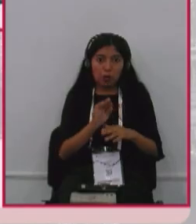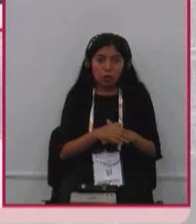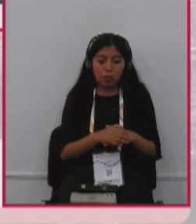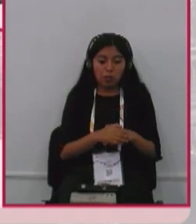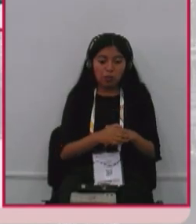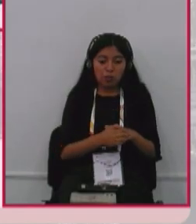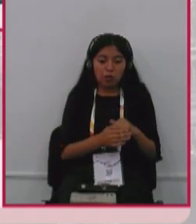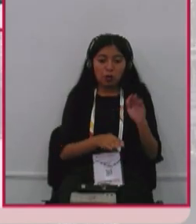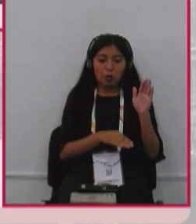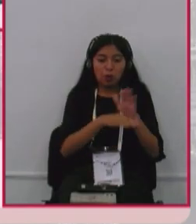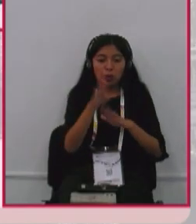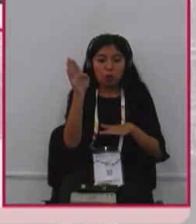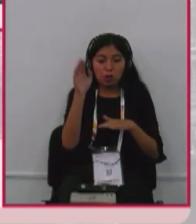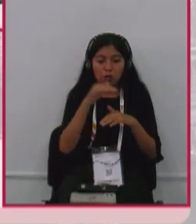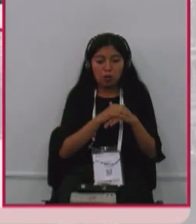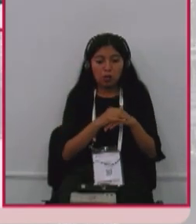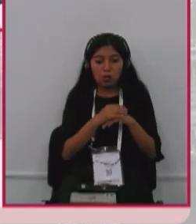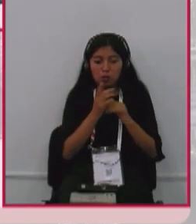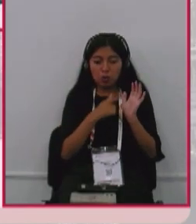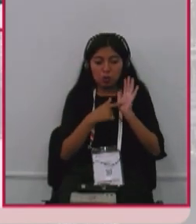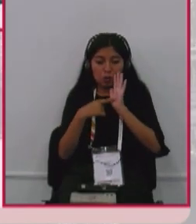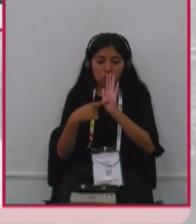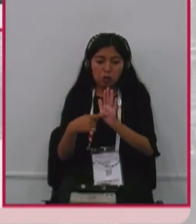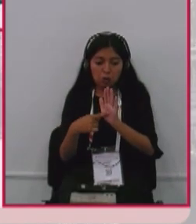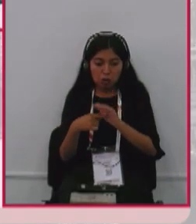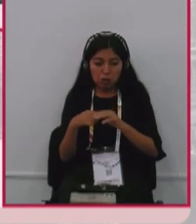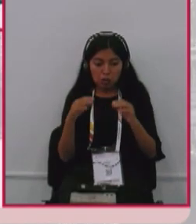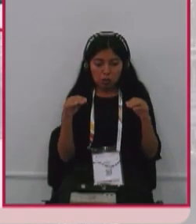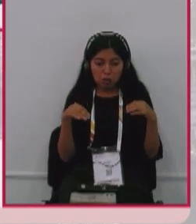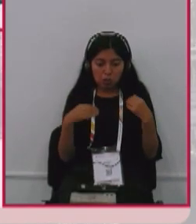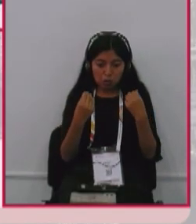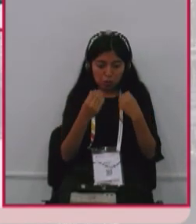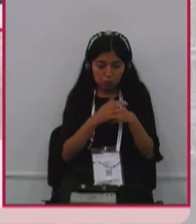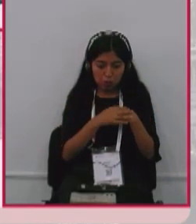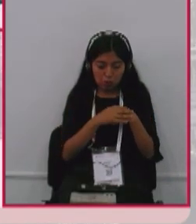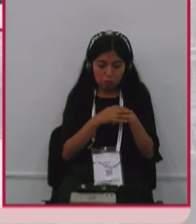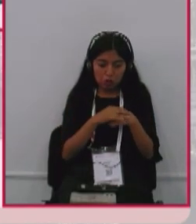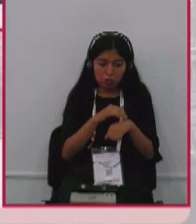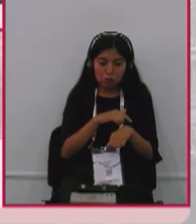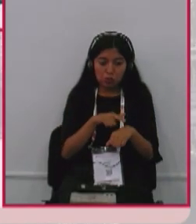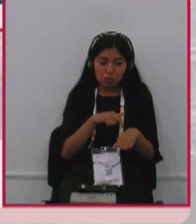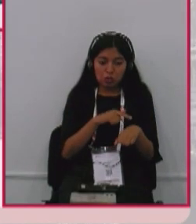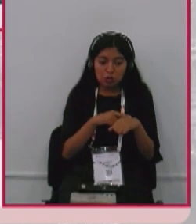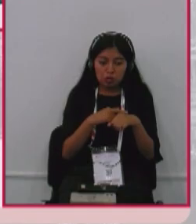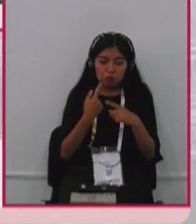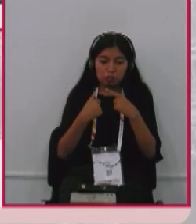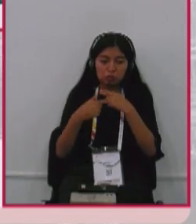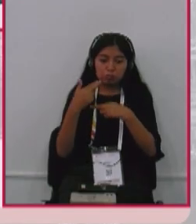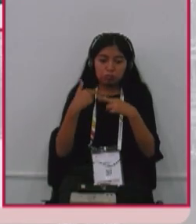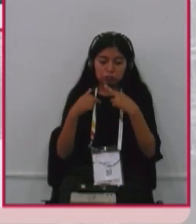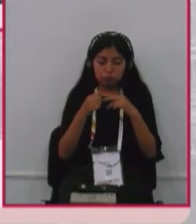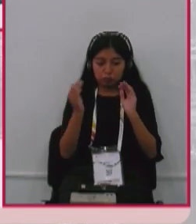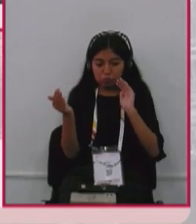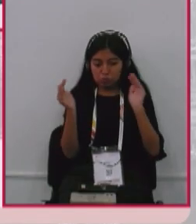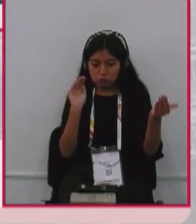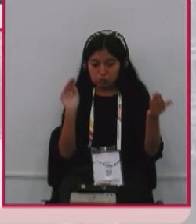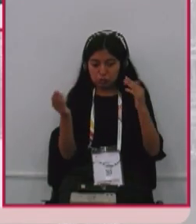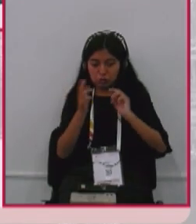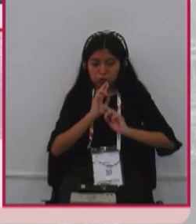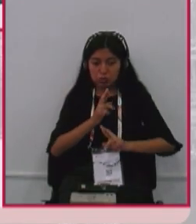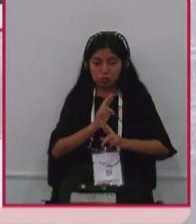operacionales la implementación de celdas Jamieson y mostrar cómo ha aumentado la recuperación y la productividad, comparar los resultados con